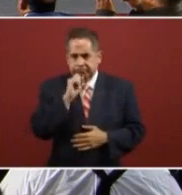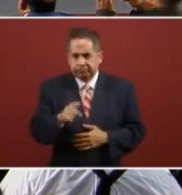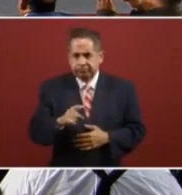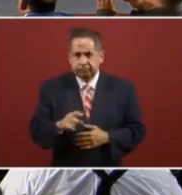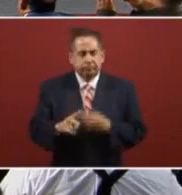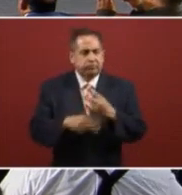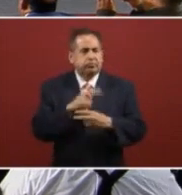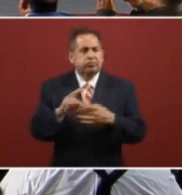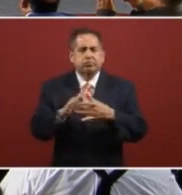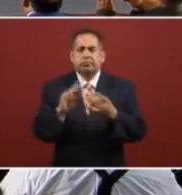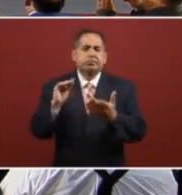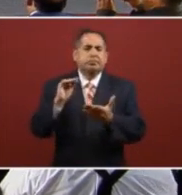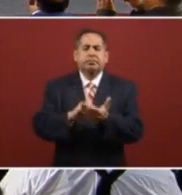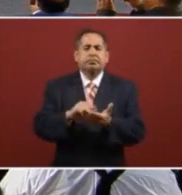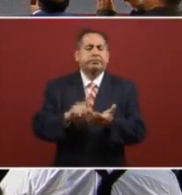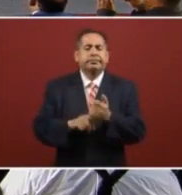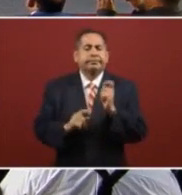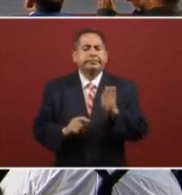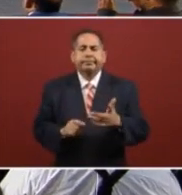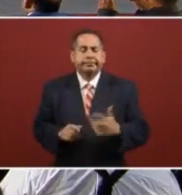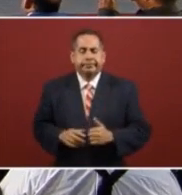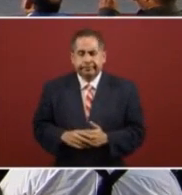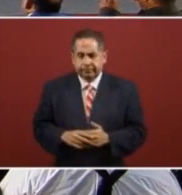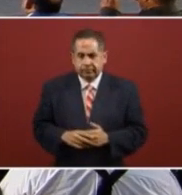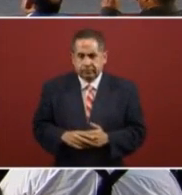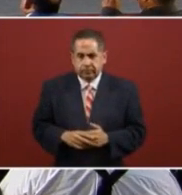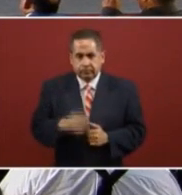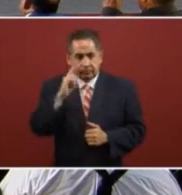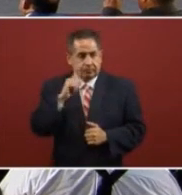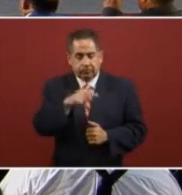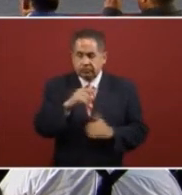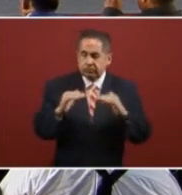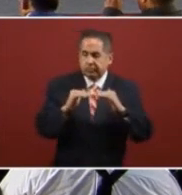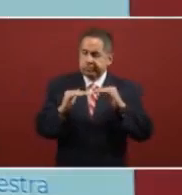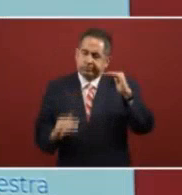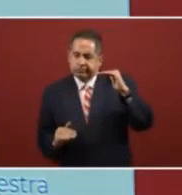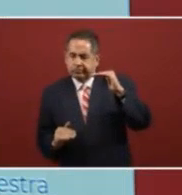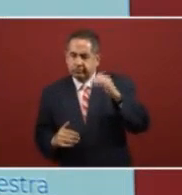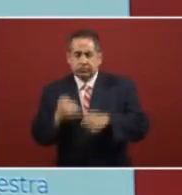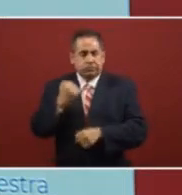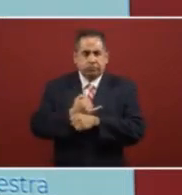se establezca una asimetría injusta,